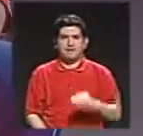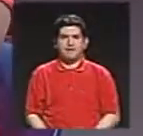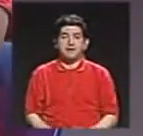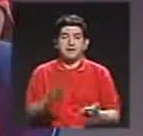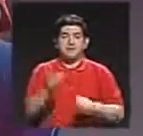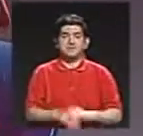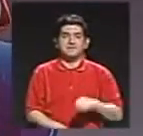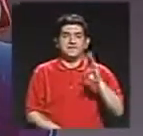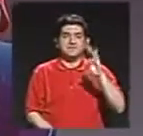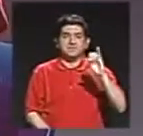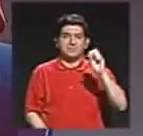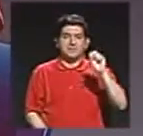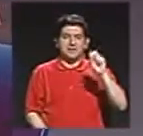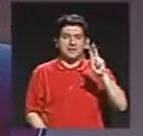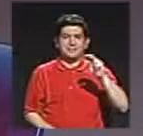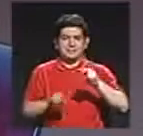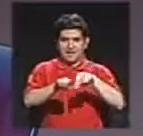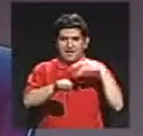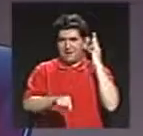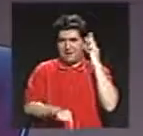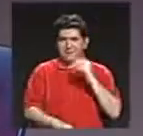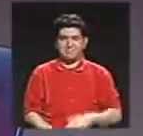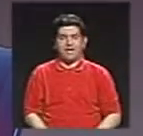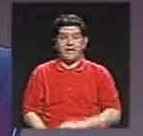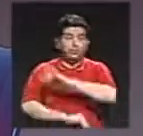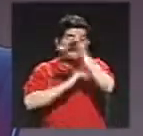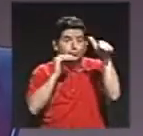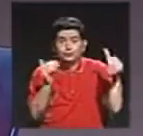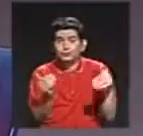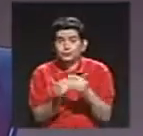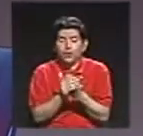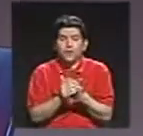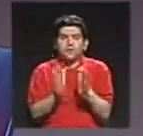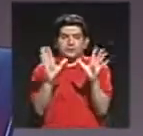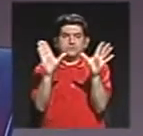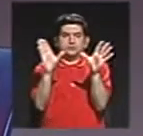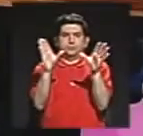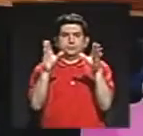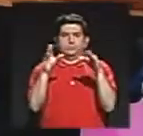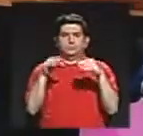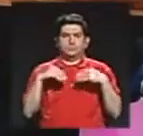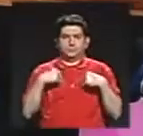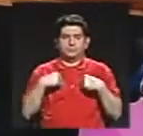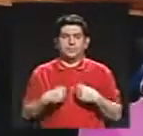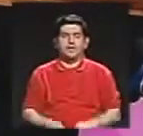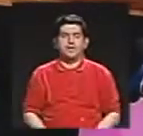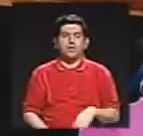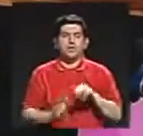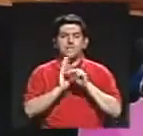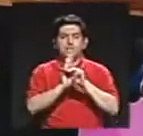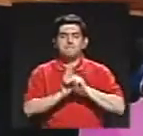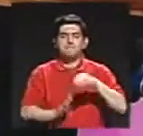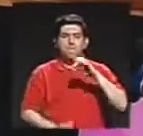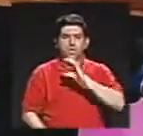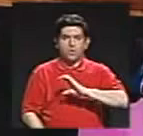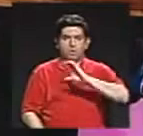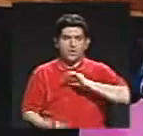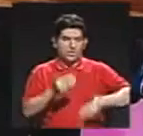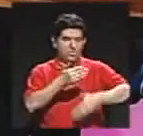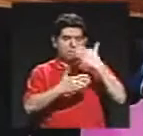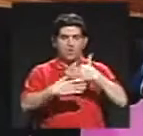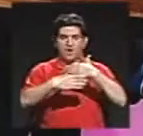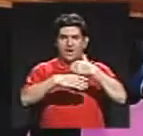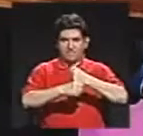bisnieta o a la nieta etcétera verdad todas vamos adoptando por un cuón un patrón de conducta lo que hace el